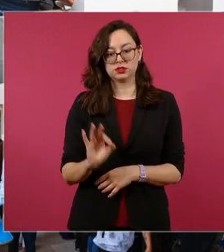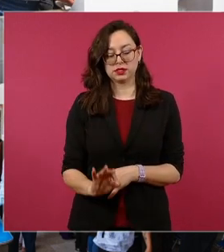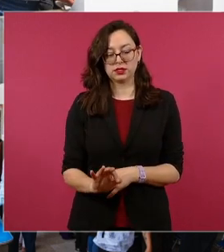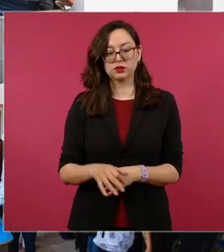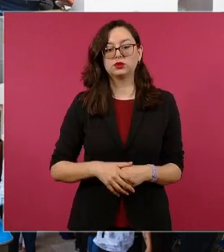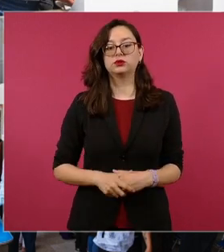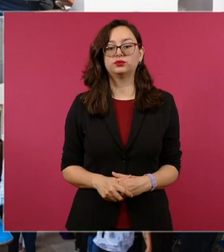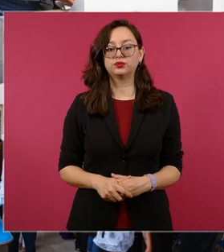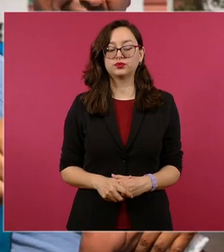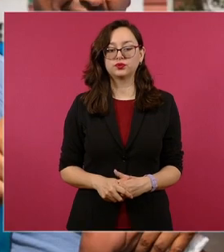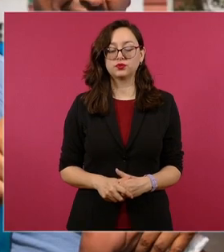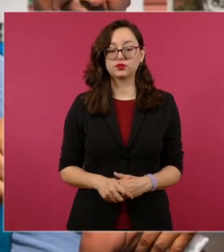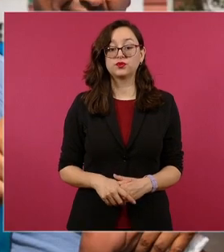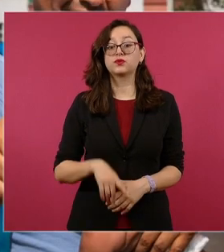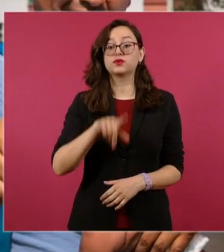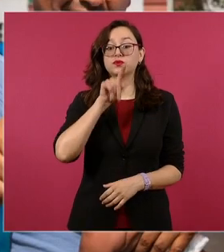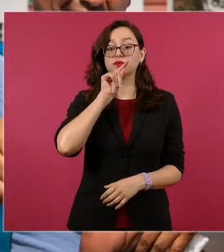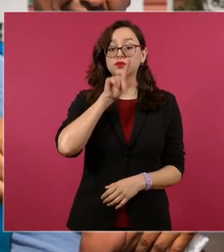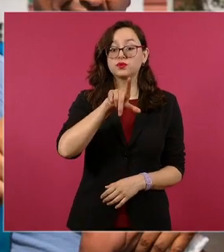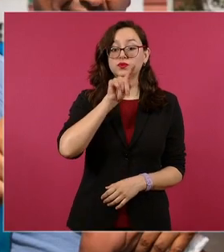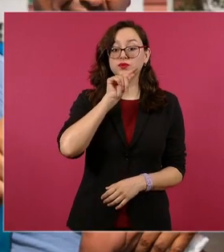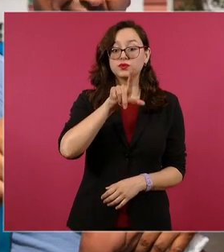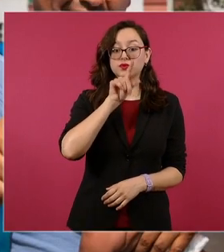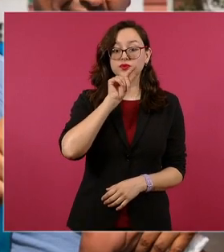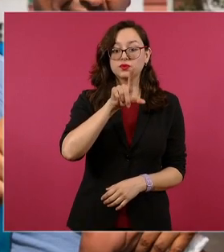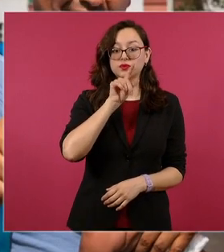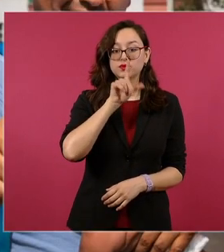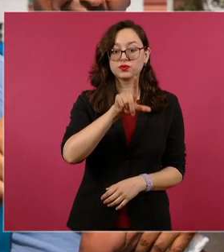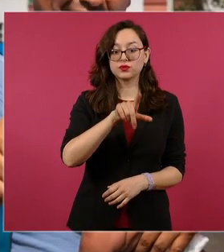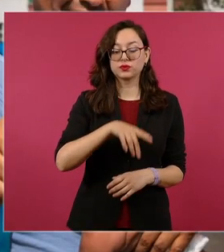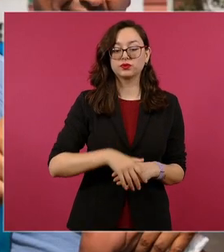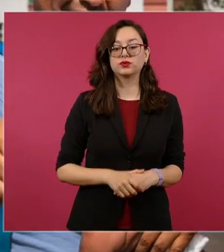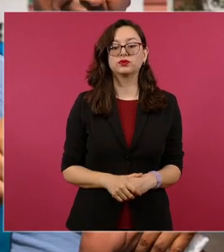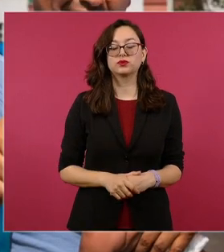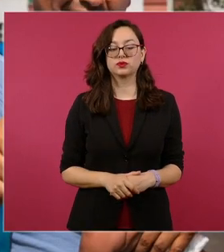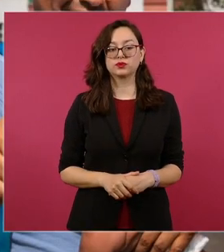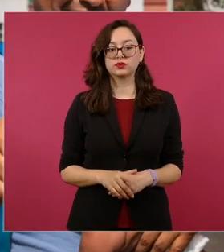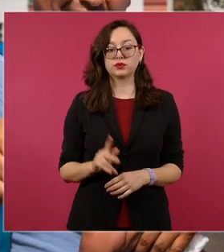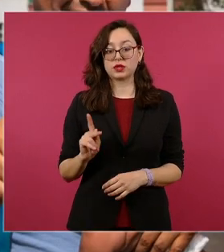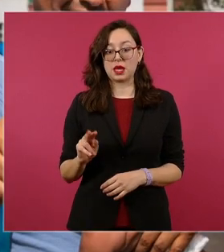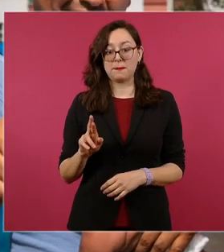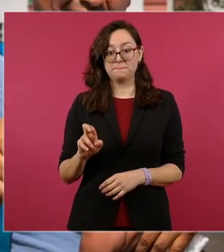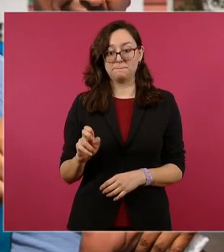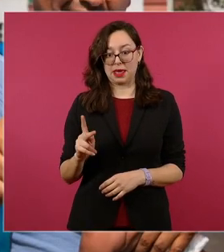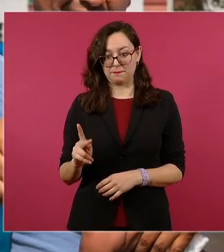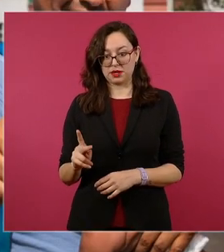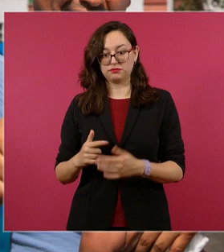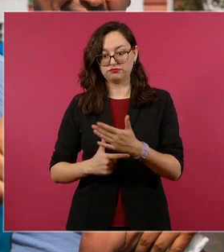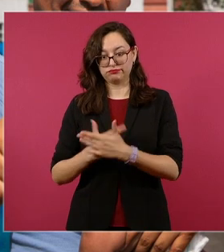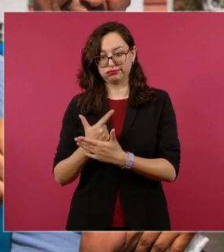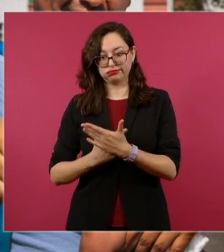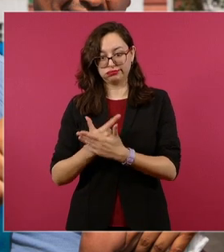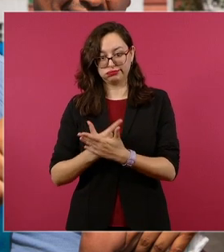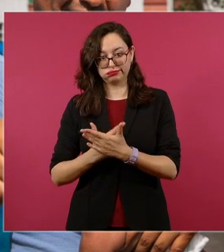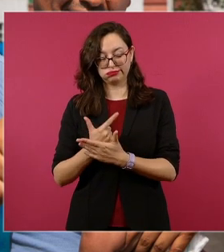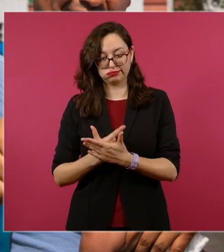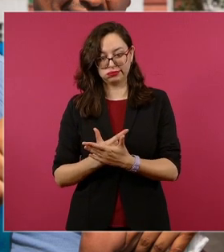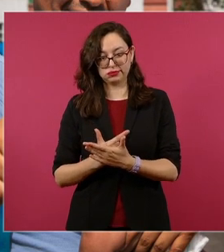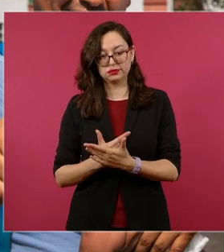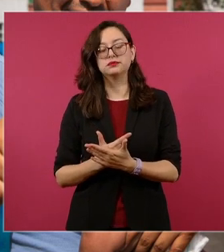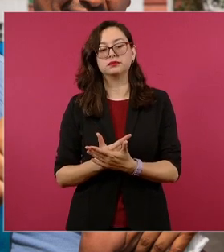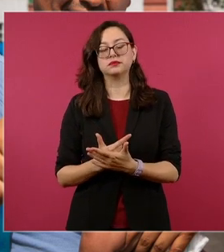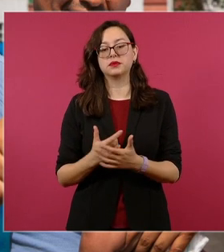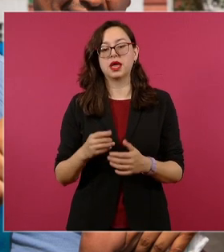de Jalisco, el triunfo en el conteo rápido para Pablo Lemus por Movimiento